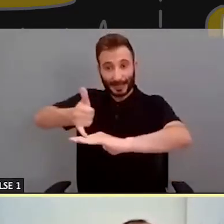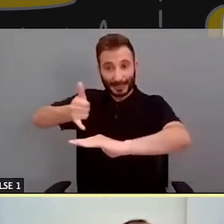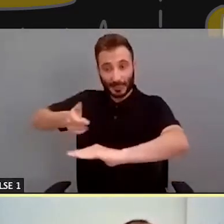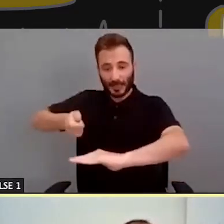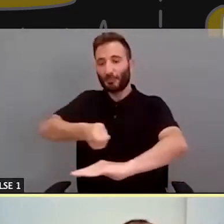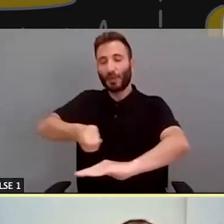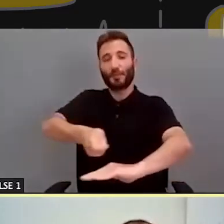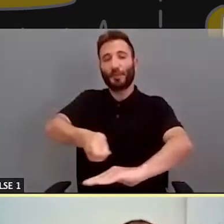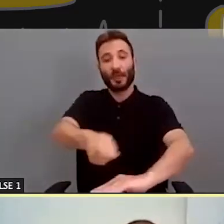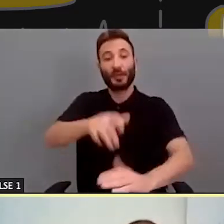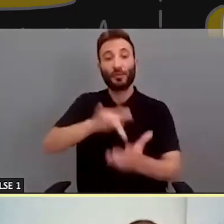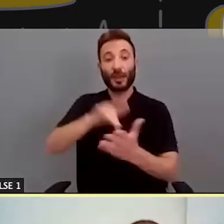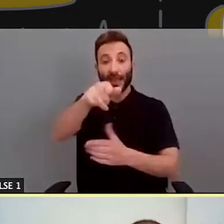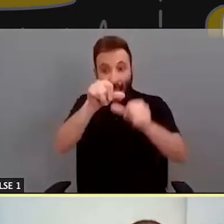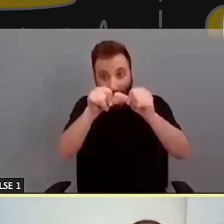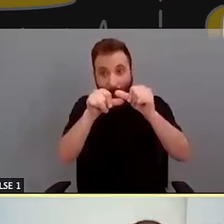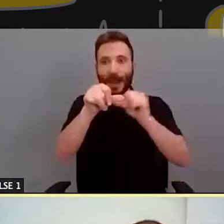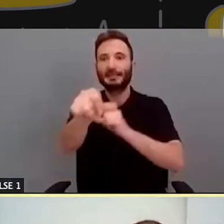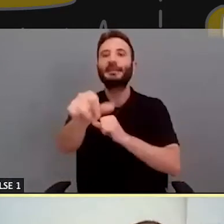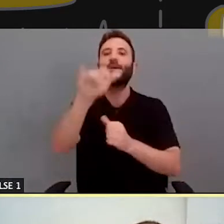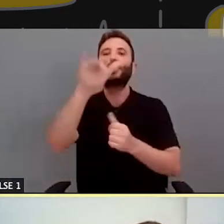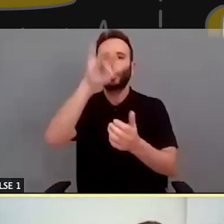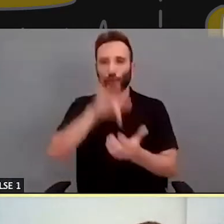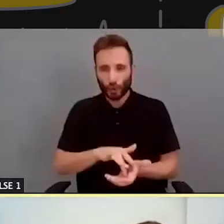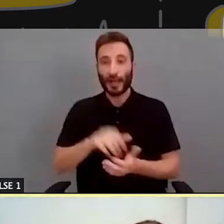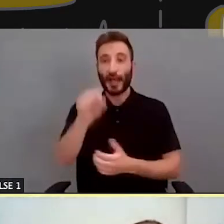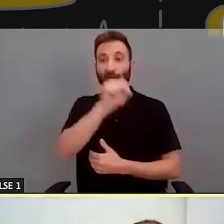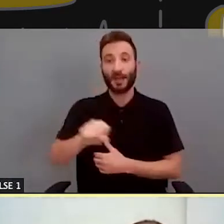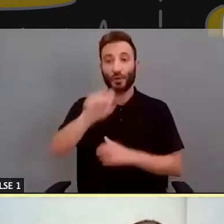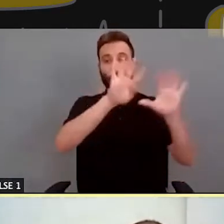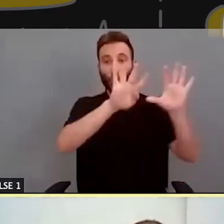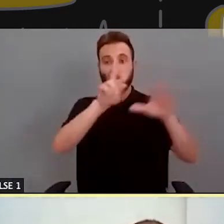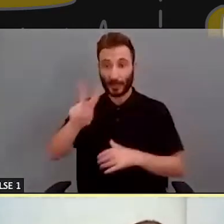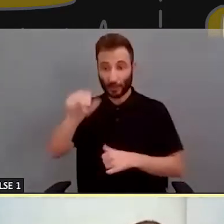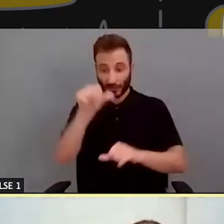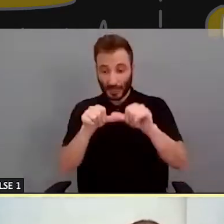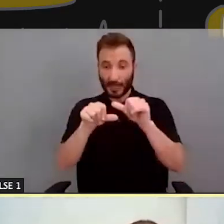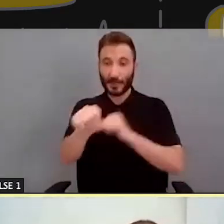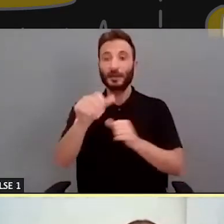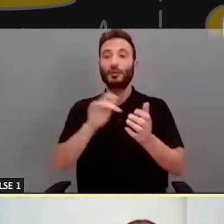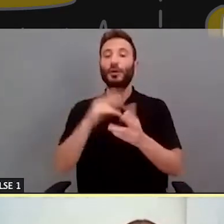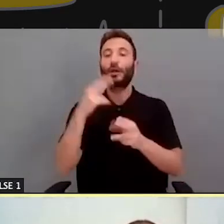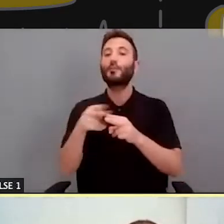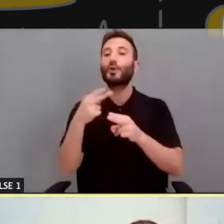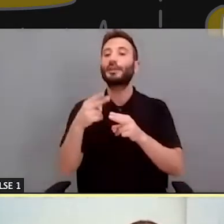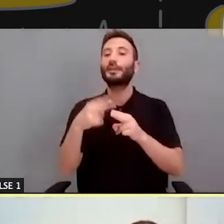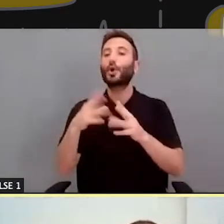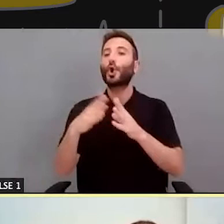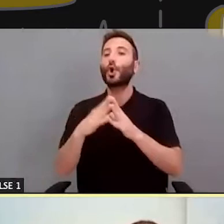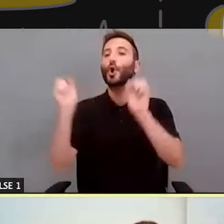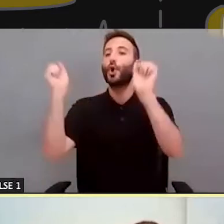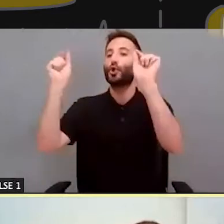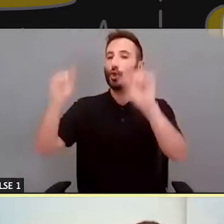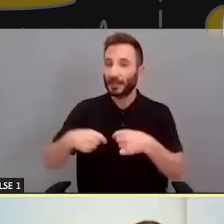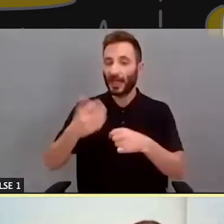pero a partir de aquí se integra, a partir del año 92, se pone en marcha una política concertada entre el ayuntamiento y todas